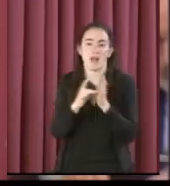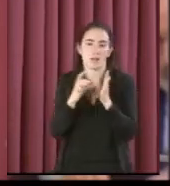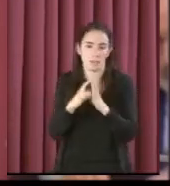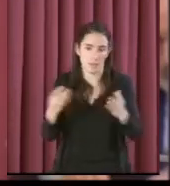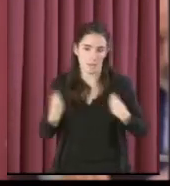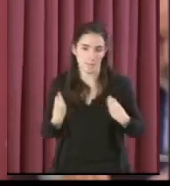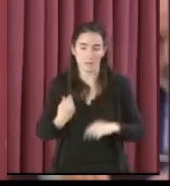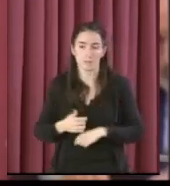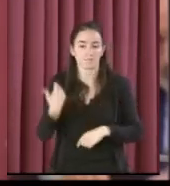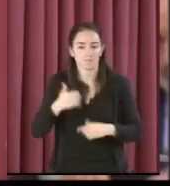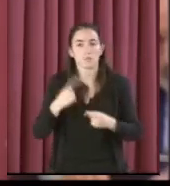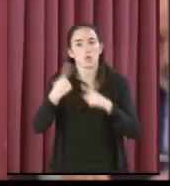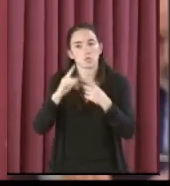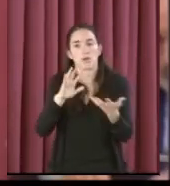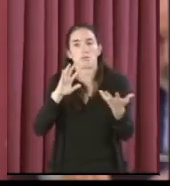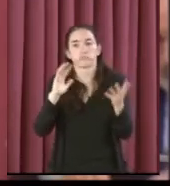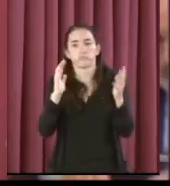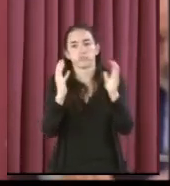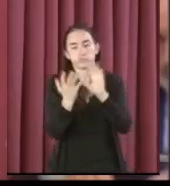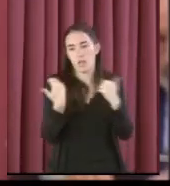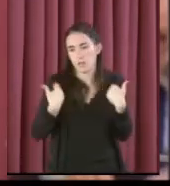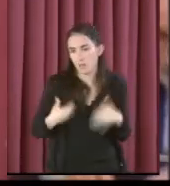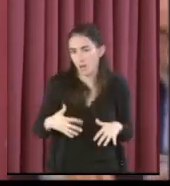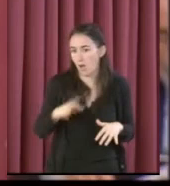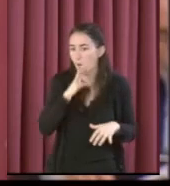han cambiado, es evidente.